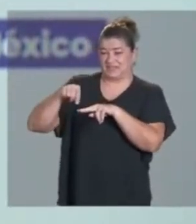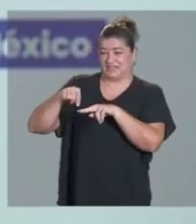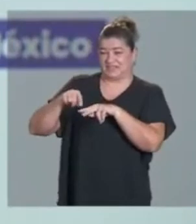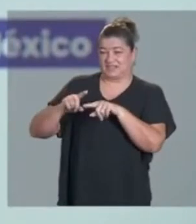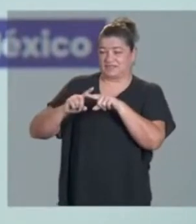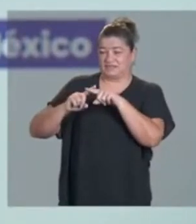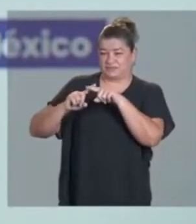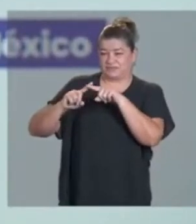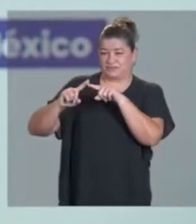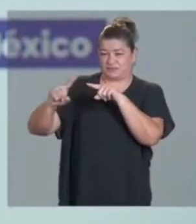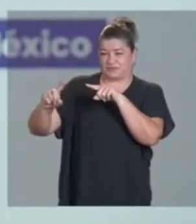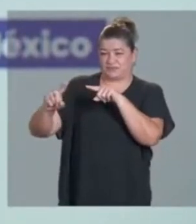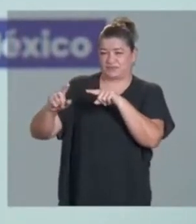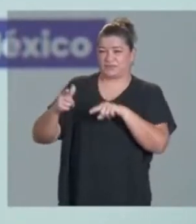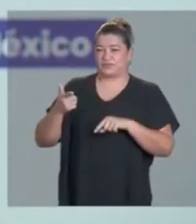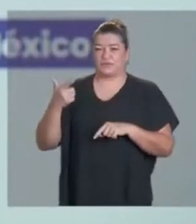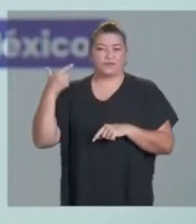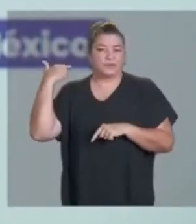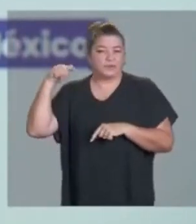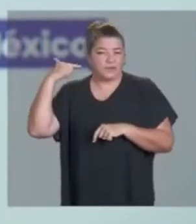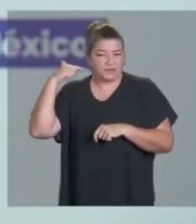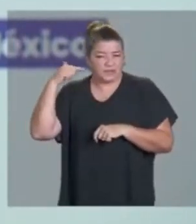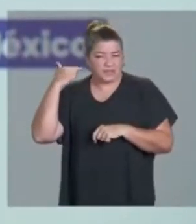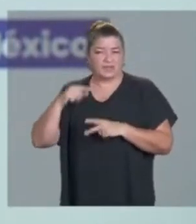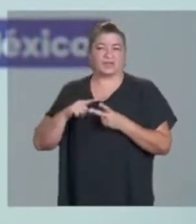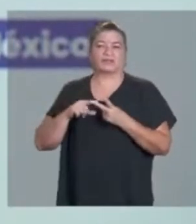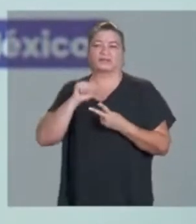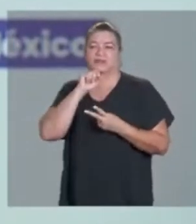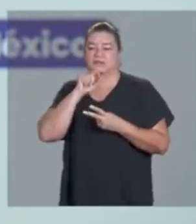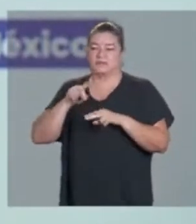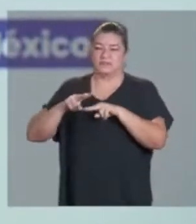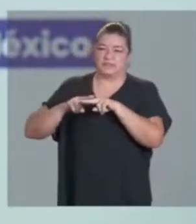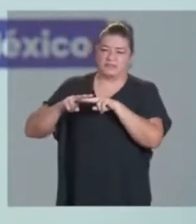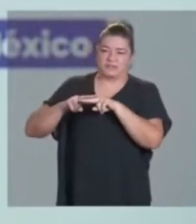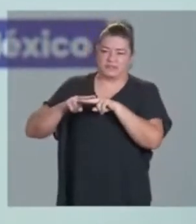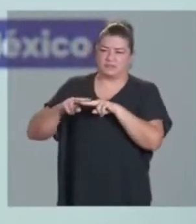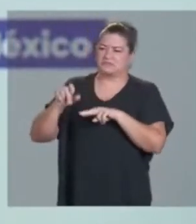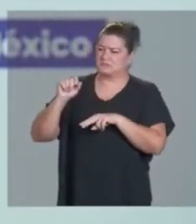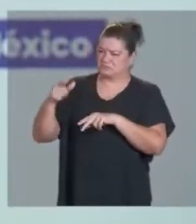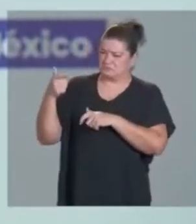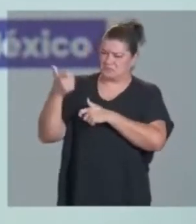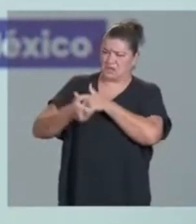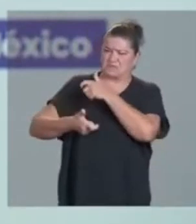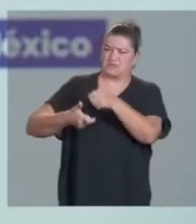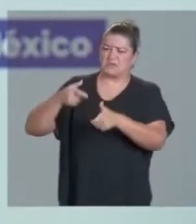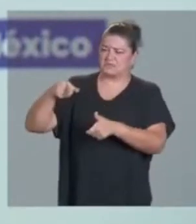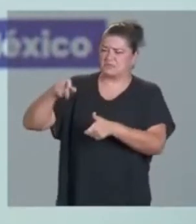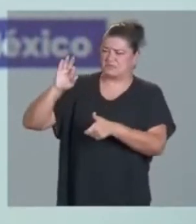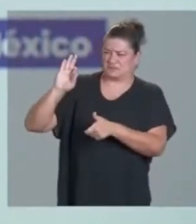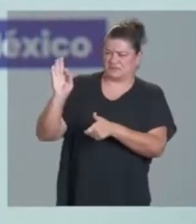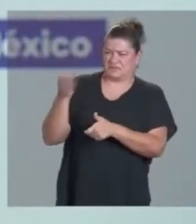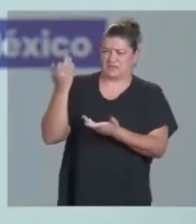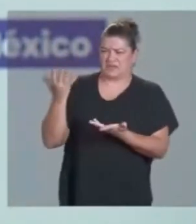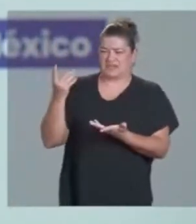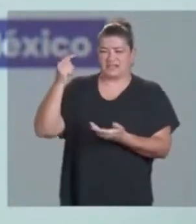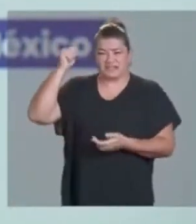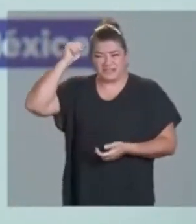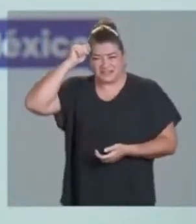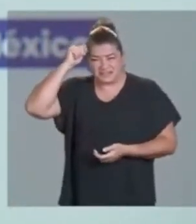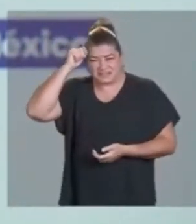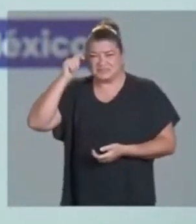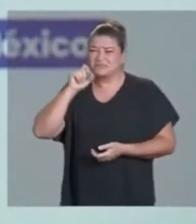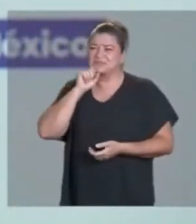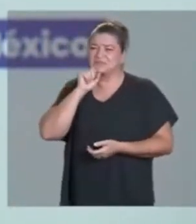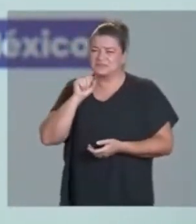el Metro de Monterrey también con recursos federales, Chapultepec, naturaleza y cultura, Texcoco, hoy es un área natural protegida